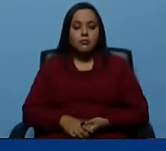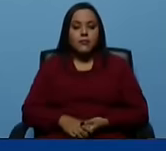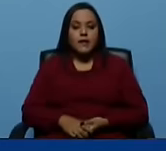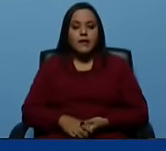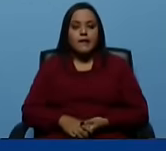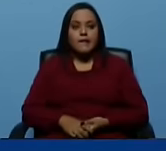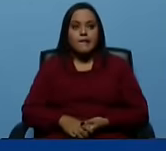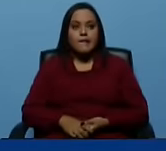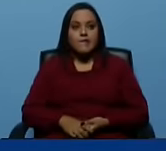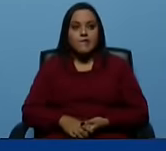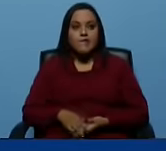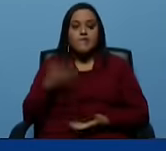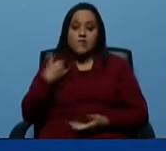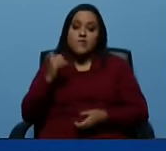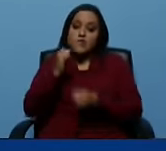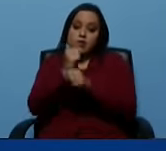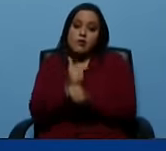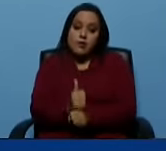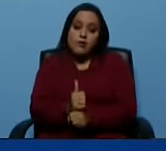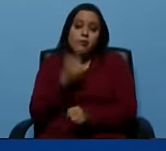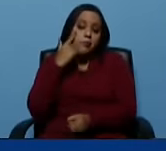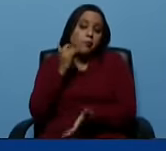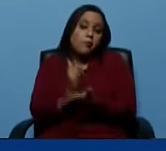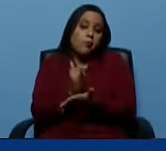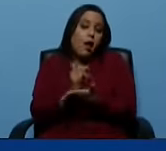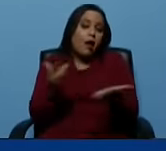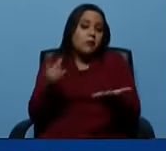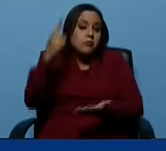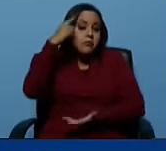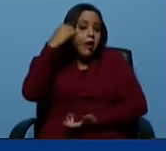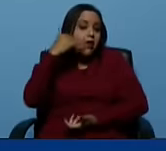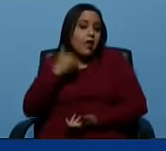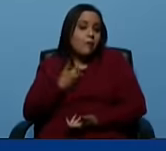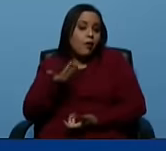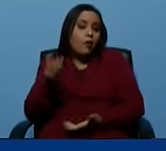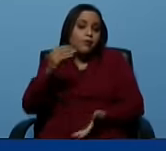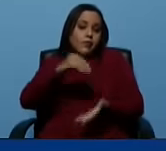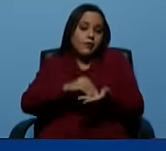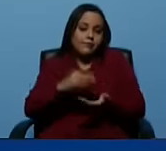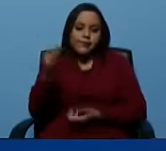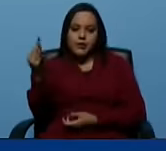Y así está pendiente, pues. Vamos a ver cuando llaman. Y en tercer lugar,